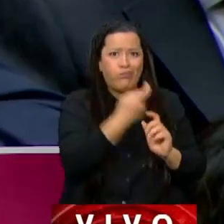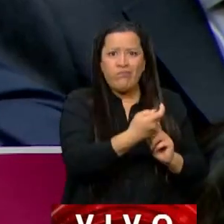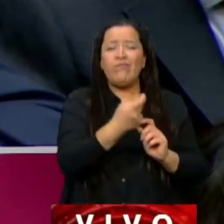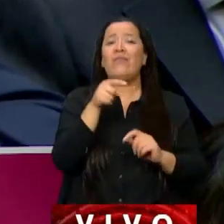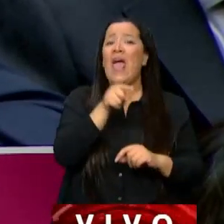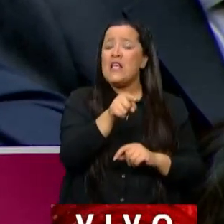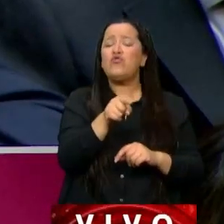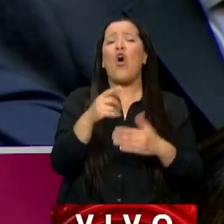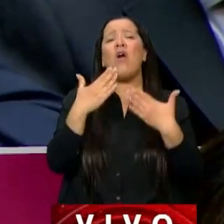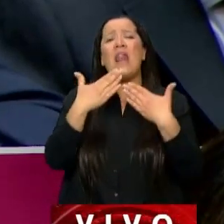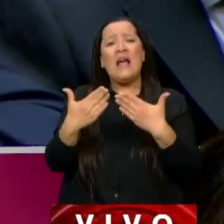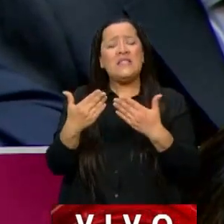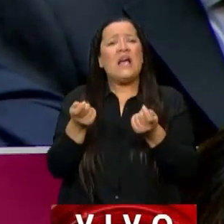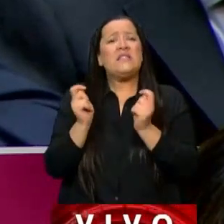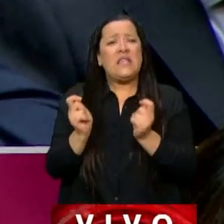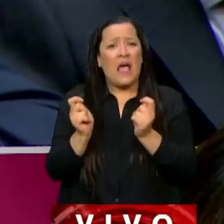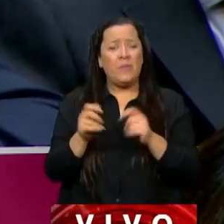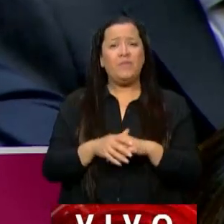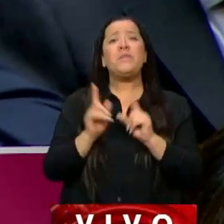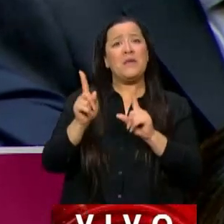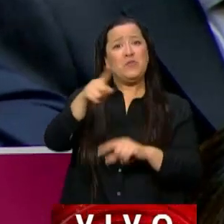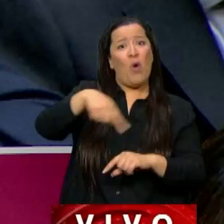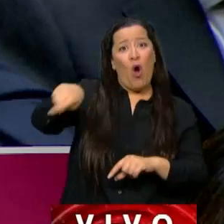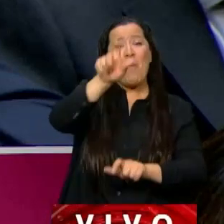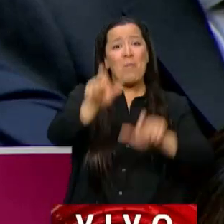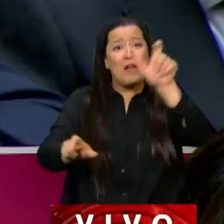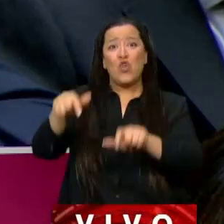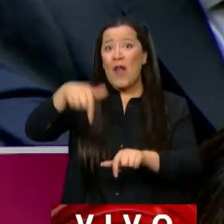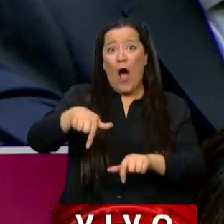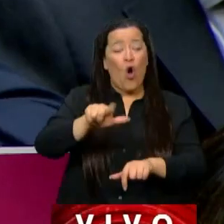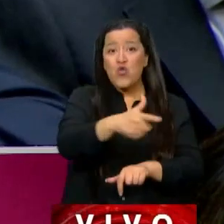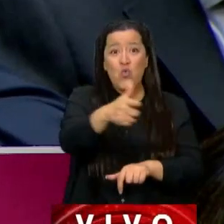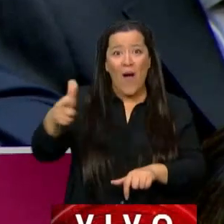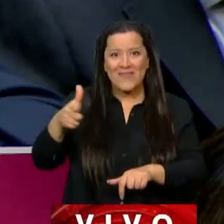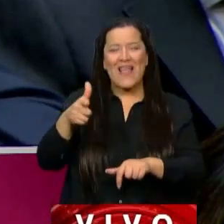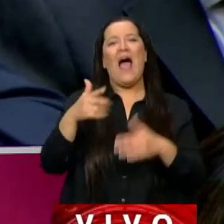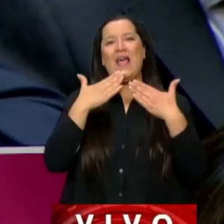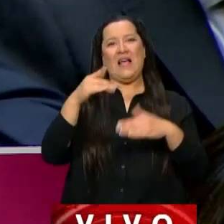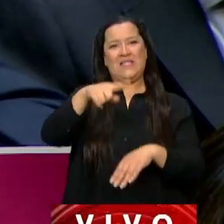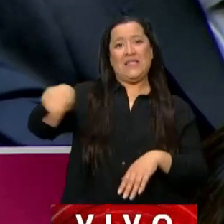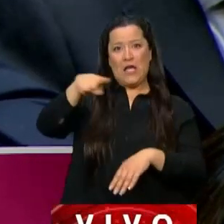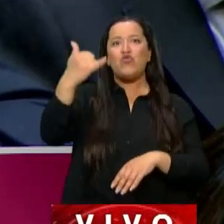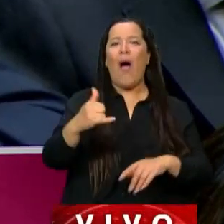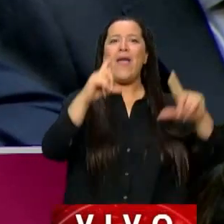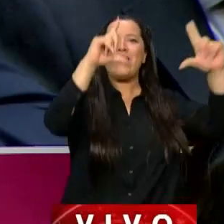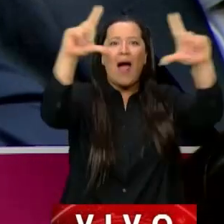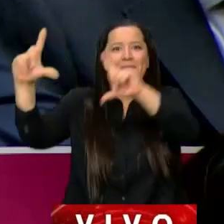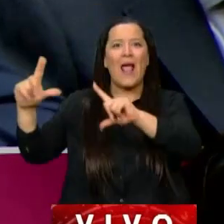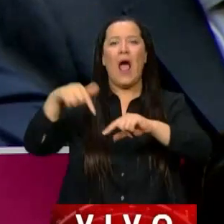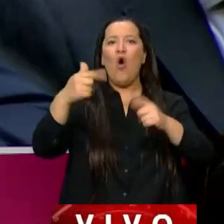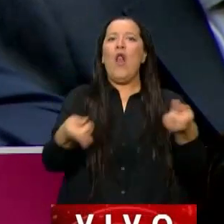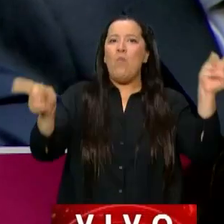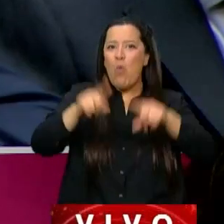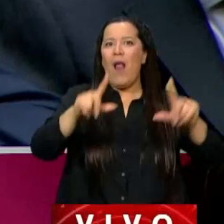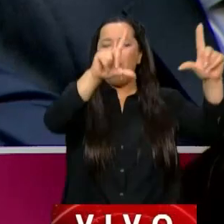se lo debemos a ellos que hoy no están. Todo esto sucede a partir de tomar conciencia de